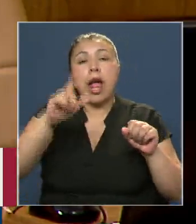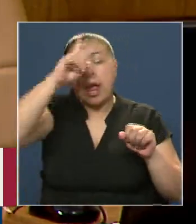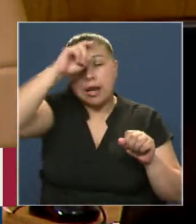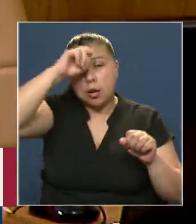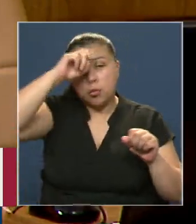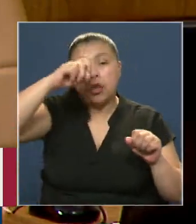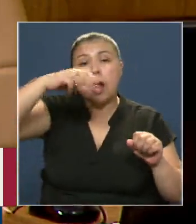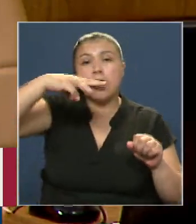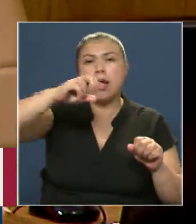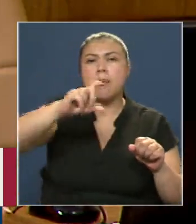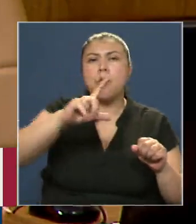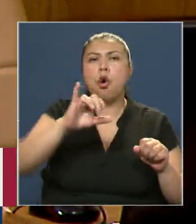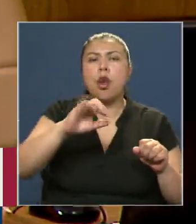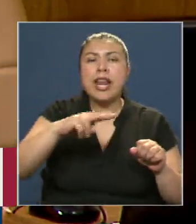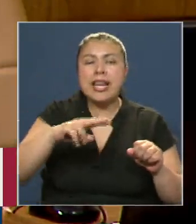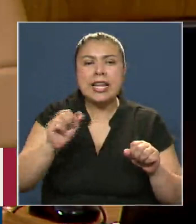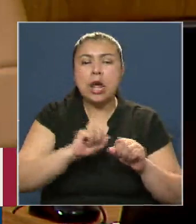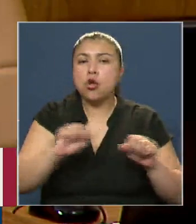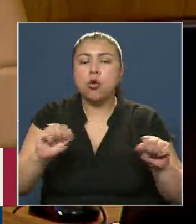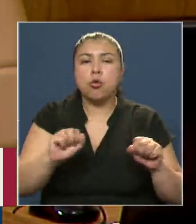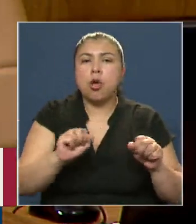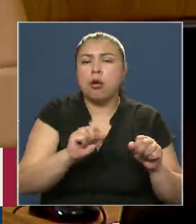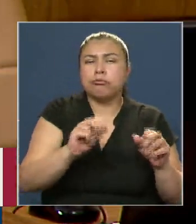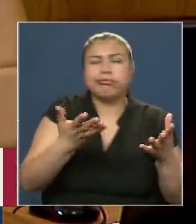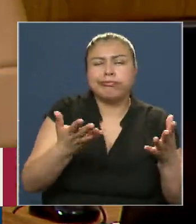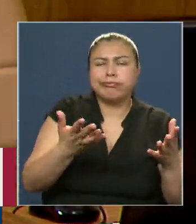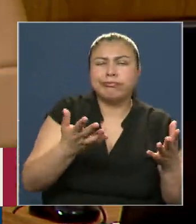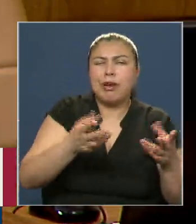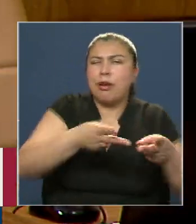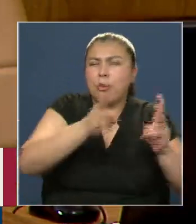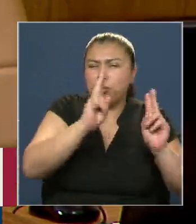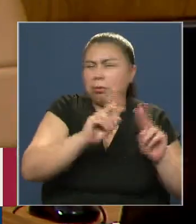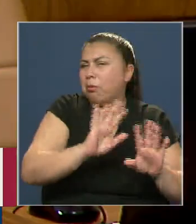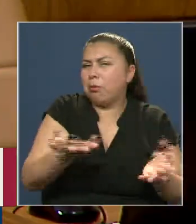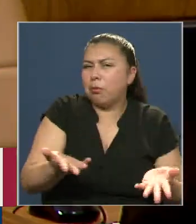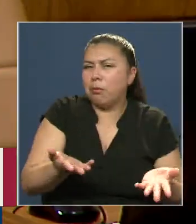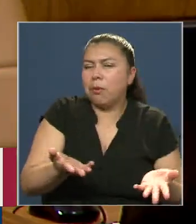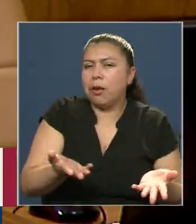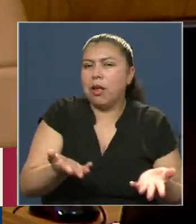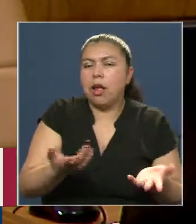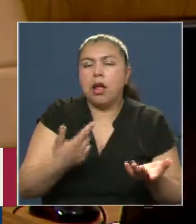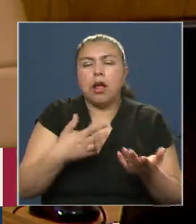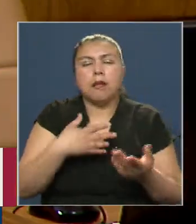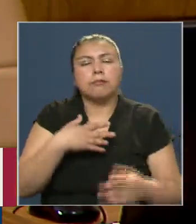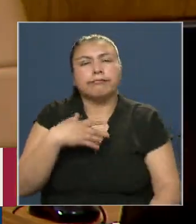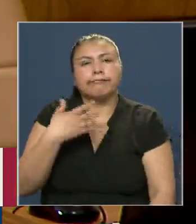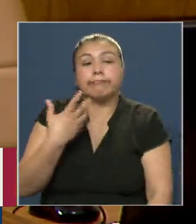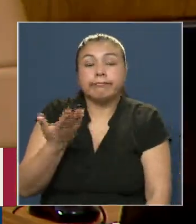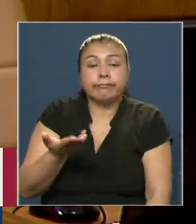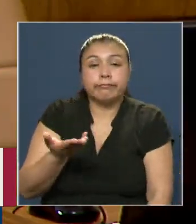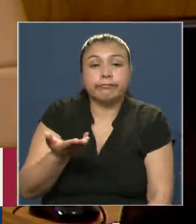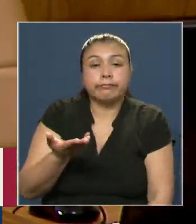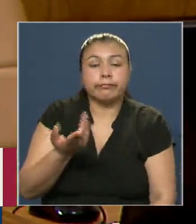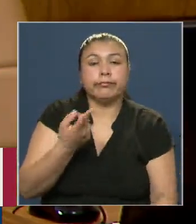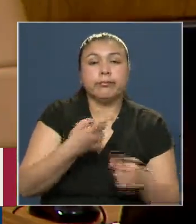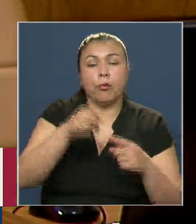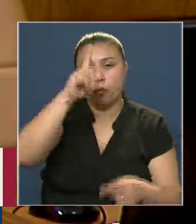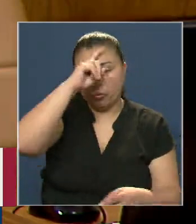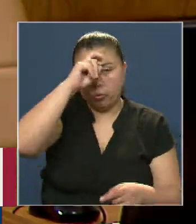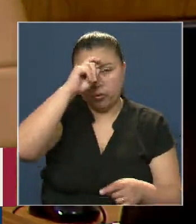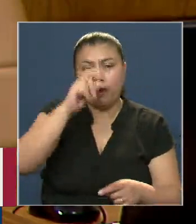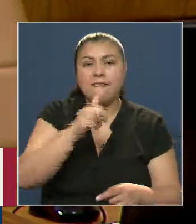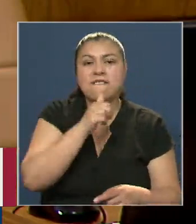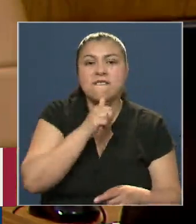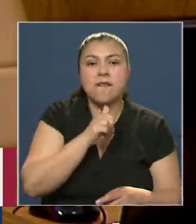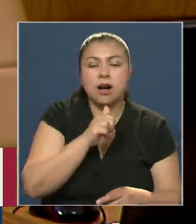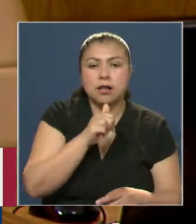el sistema eléctrico no lo permite. Y es una aberración y una cosa que a uno le llama poderosamente la atención. En otros hospitales faltan